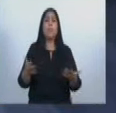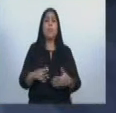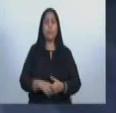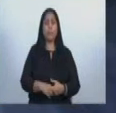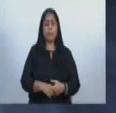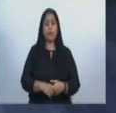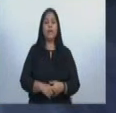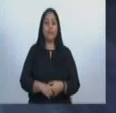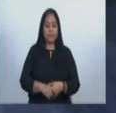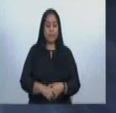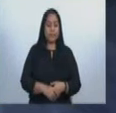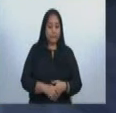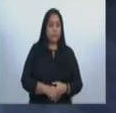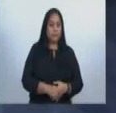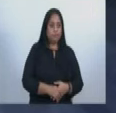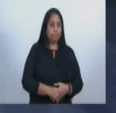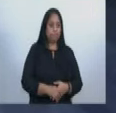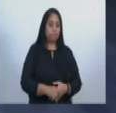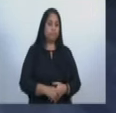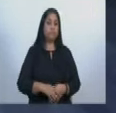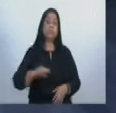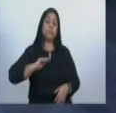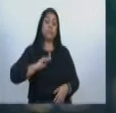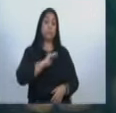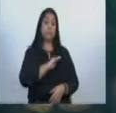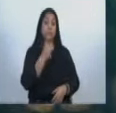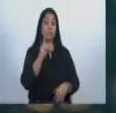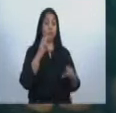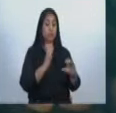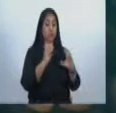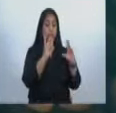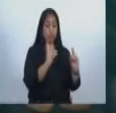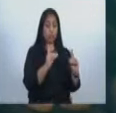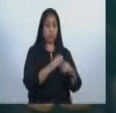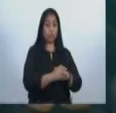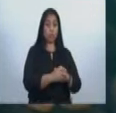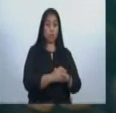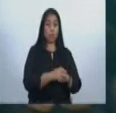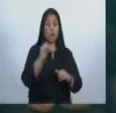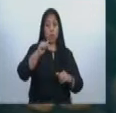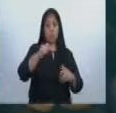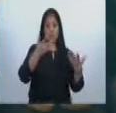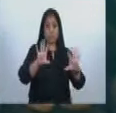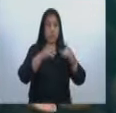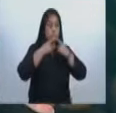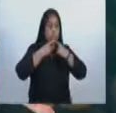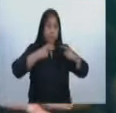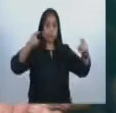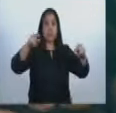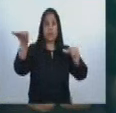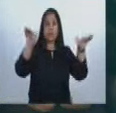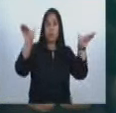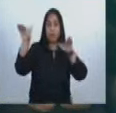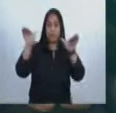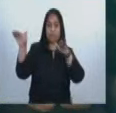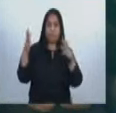bueno precisamente el Ministerio de Educación ha eh lanzado estas